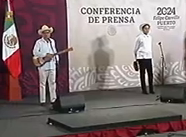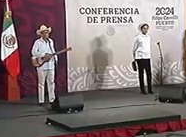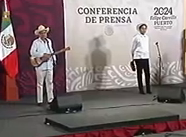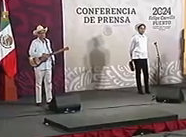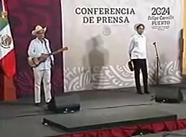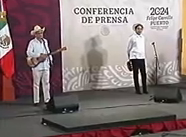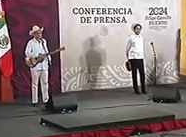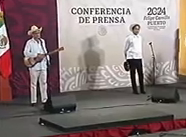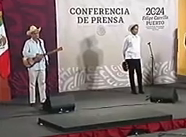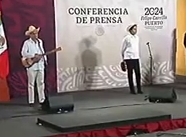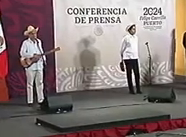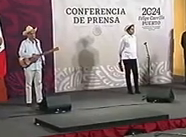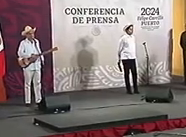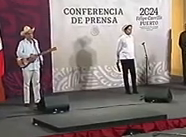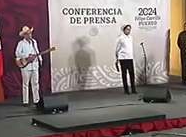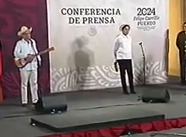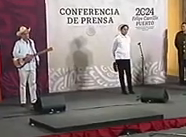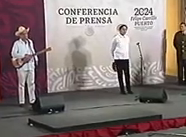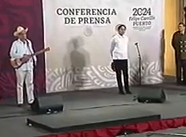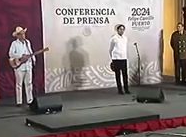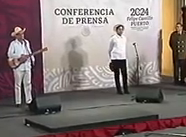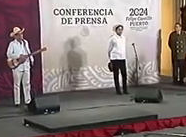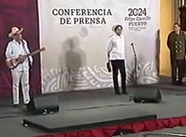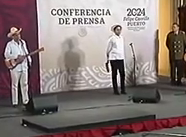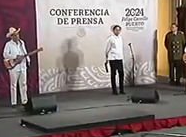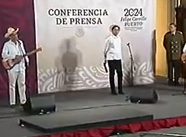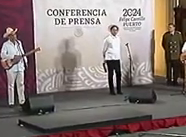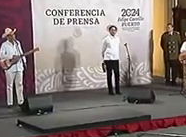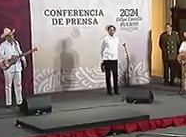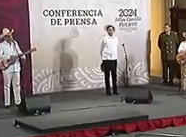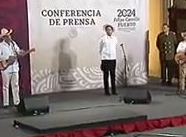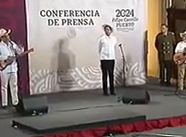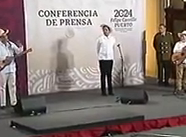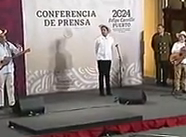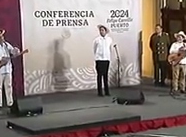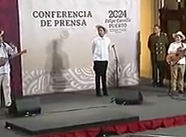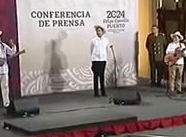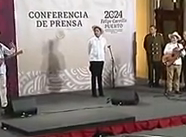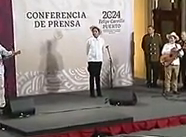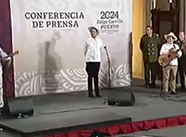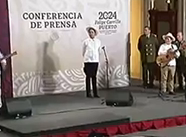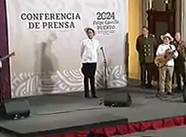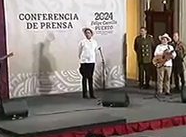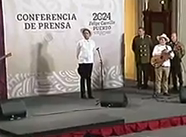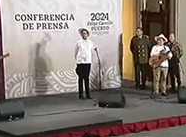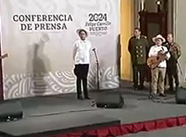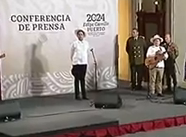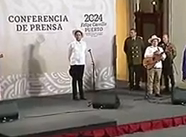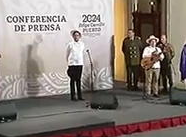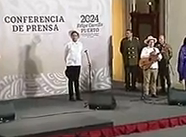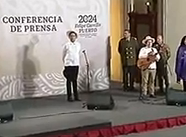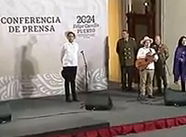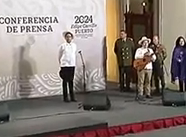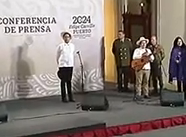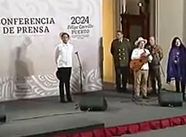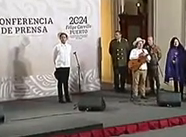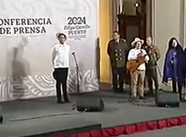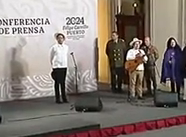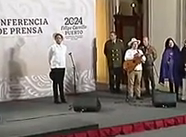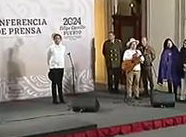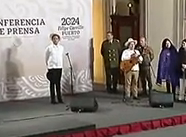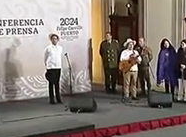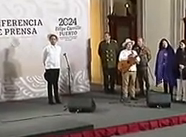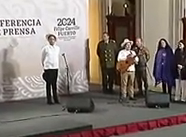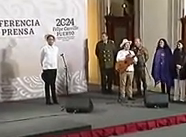Vamos a tocar este son que se llama el Agualulco, que así se llaman también las tierras bajas que tenemos